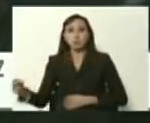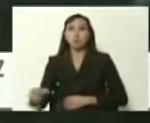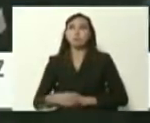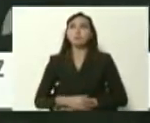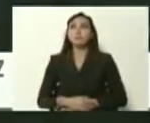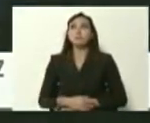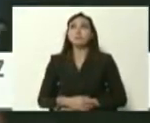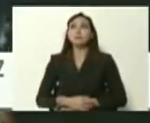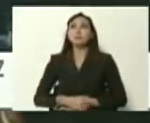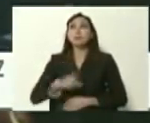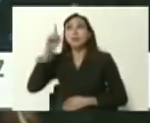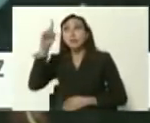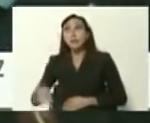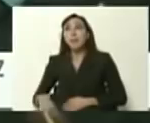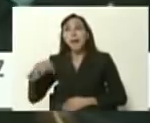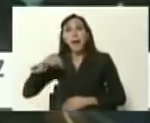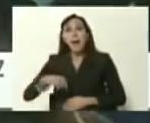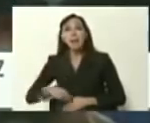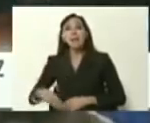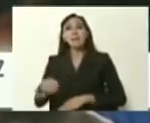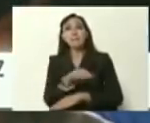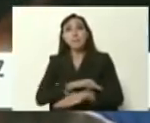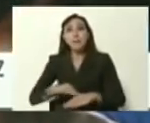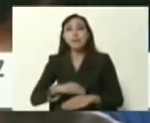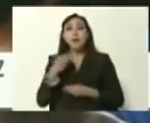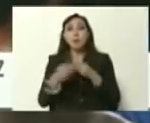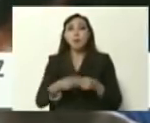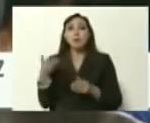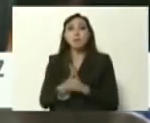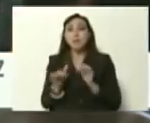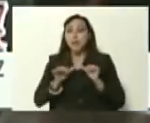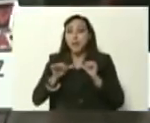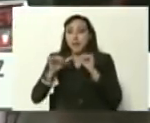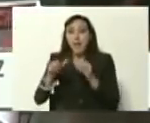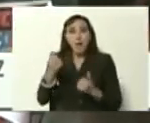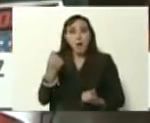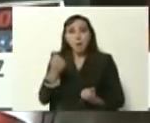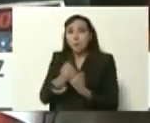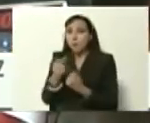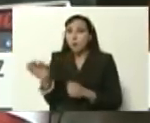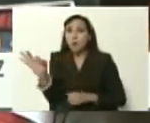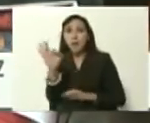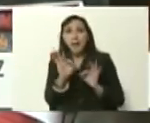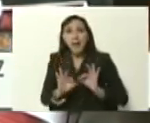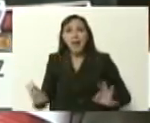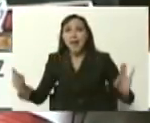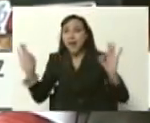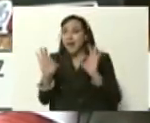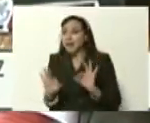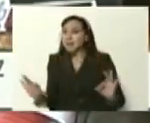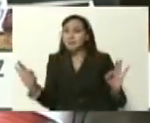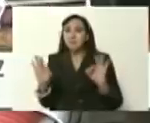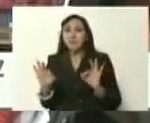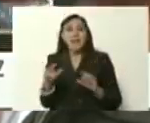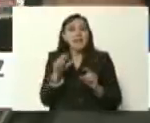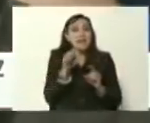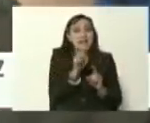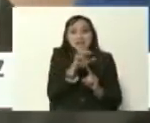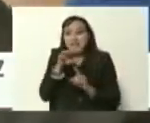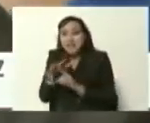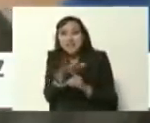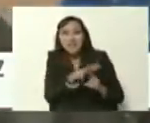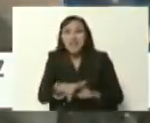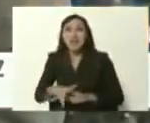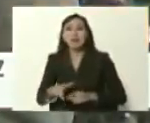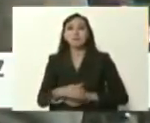ministerio cristiano, declarar públicamente que no mantenemos ni apoyamos ninguna línea homofóbicas o